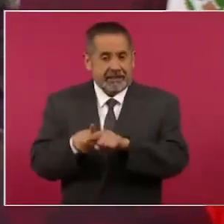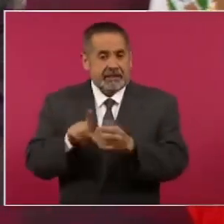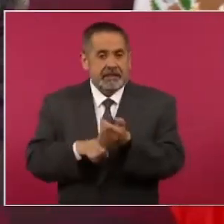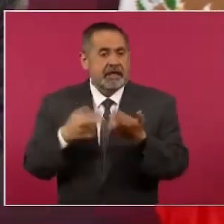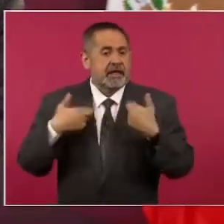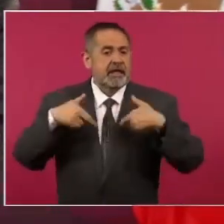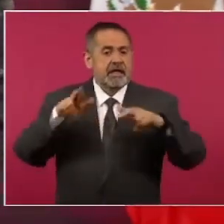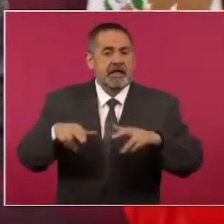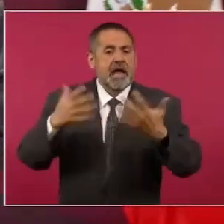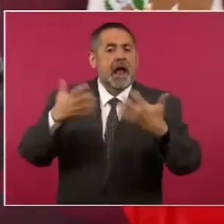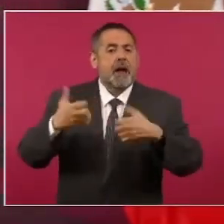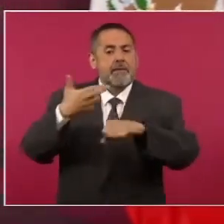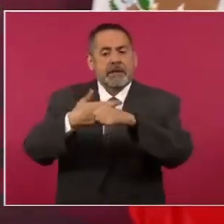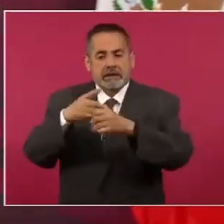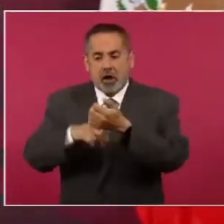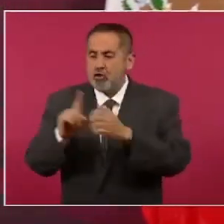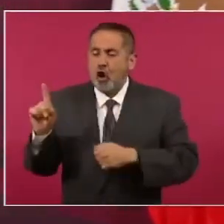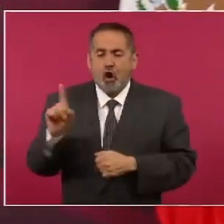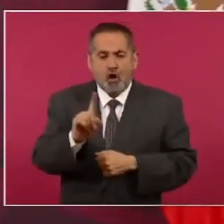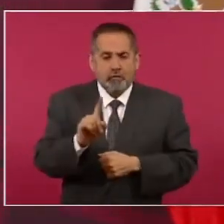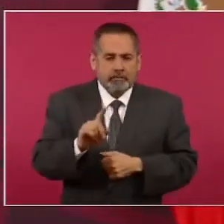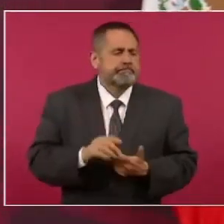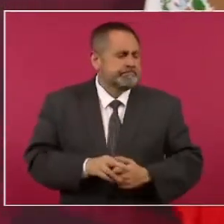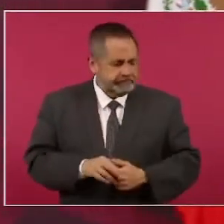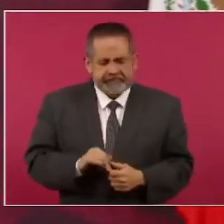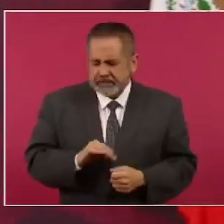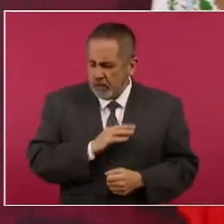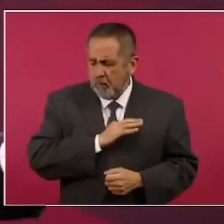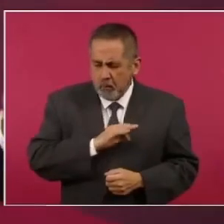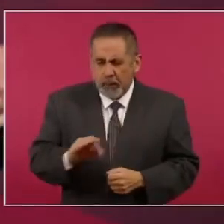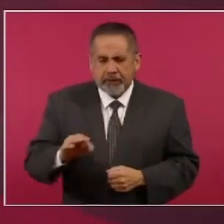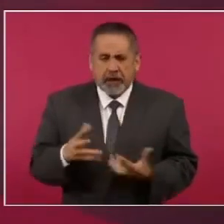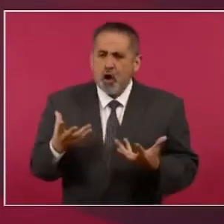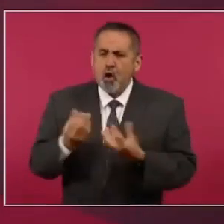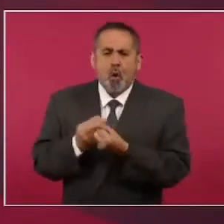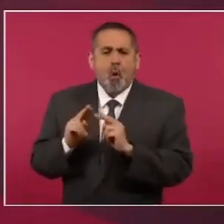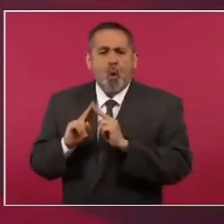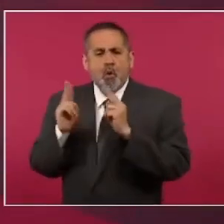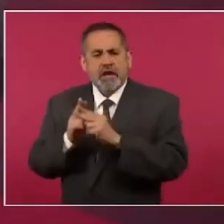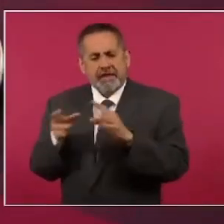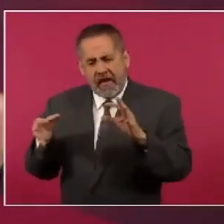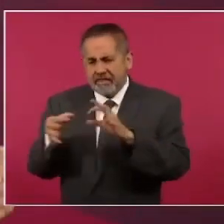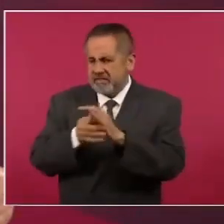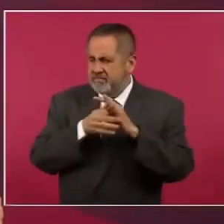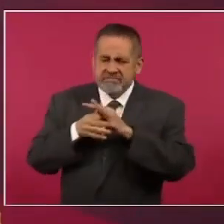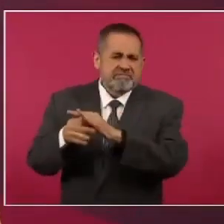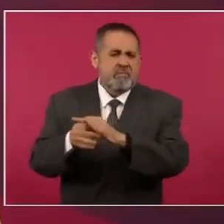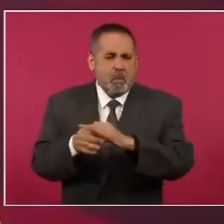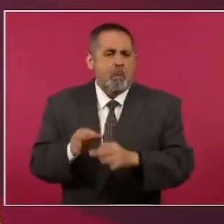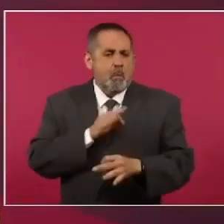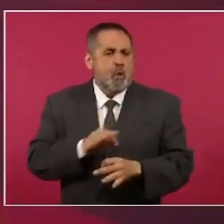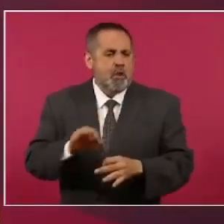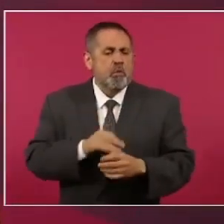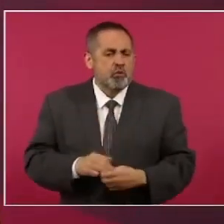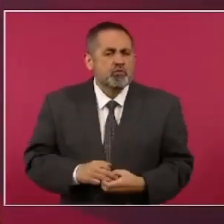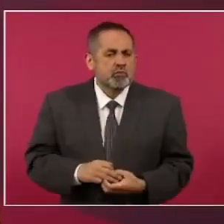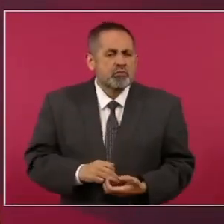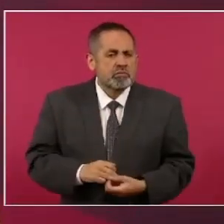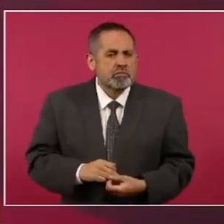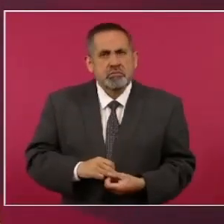sector empresarial, sí es posible la unidad cuando hay